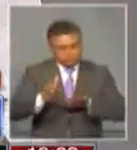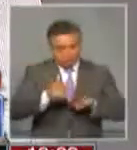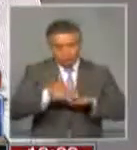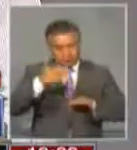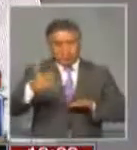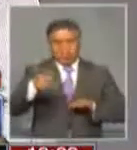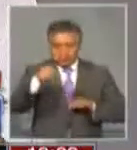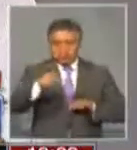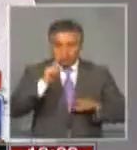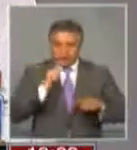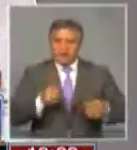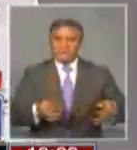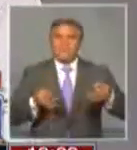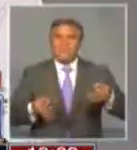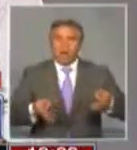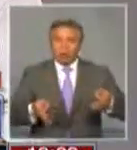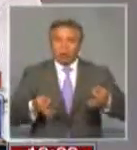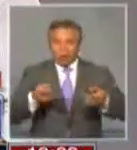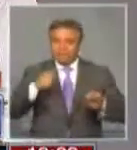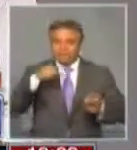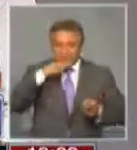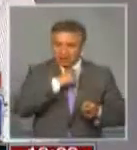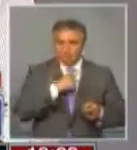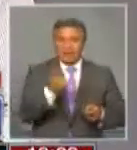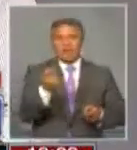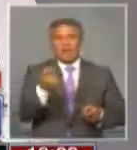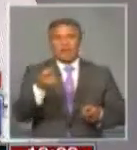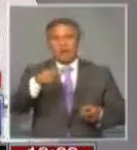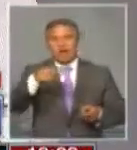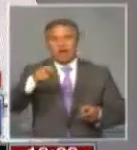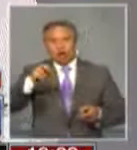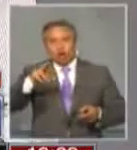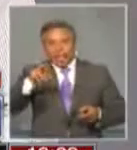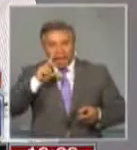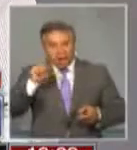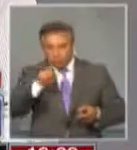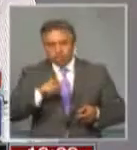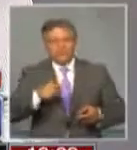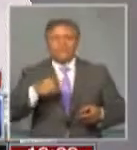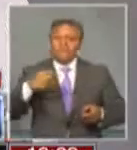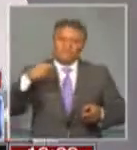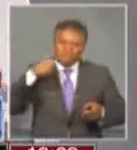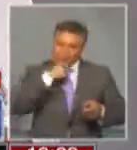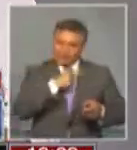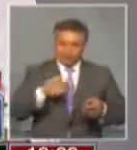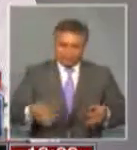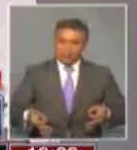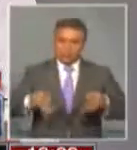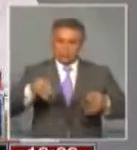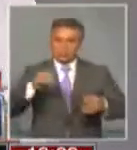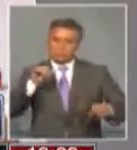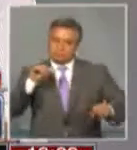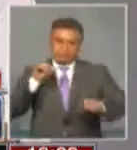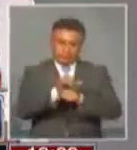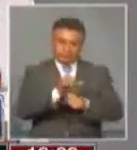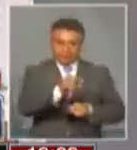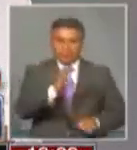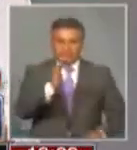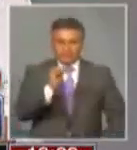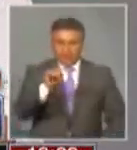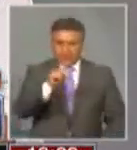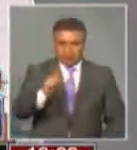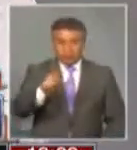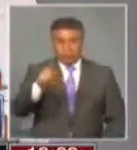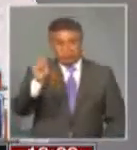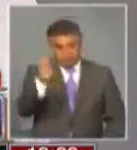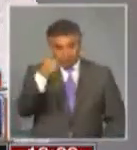hubieron facturas falsas y boletas de honorarios falsas que se entregaron para defraudar al fisco. Y esto tiene dos efectos. Primero, la empresa que